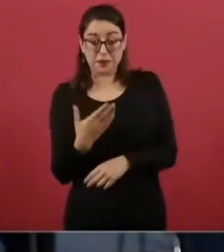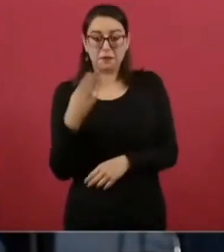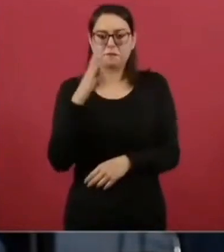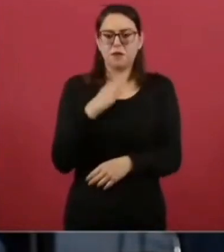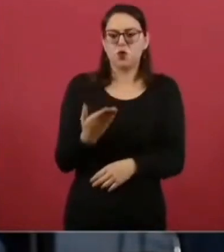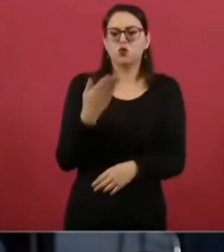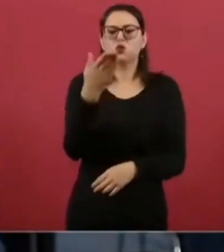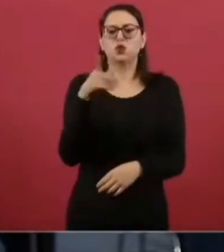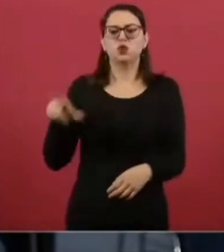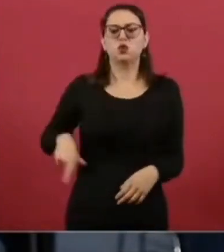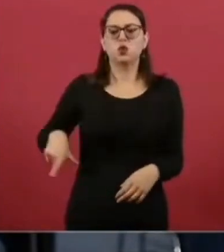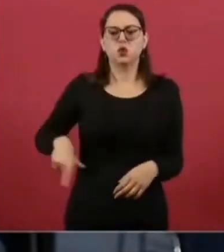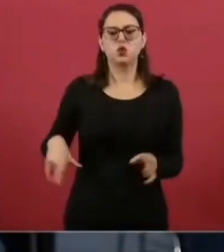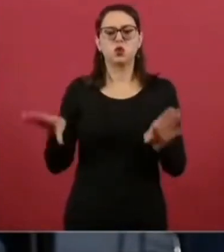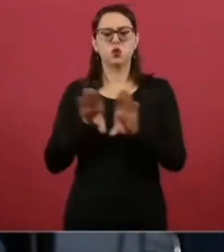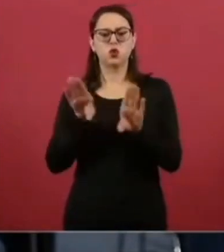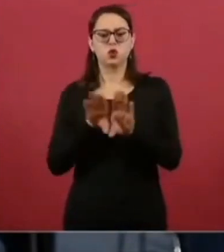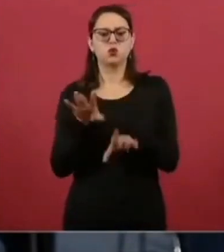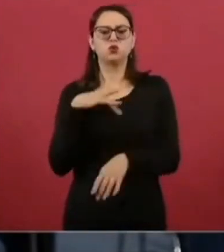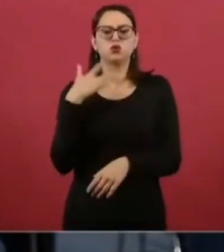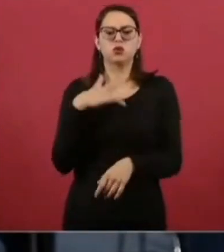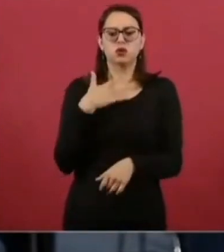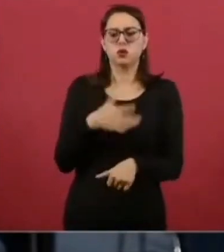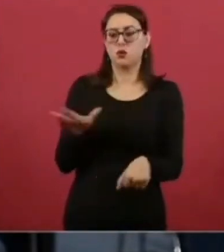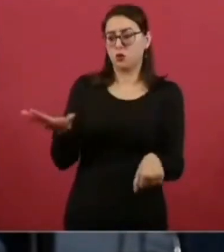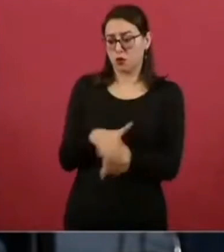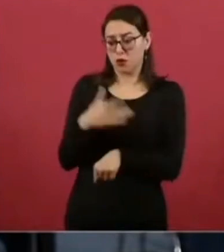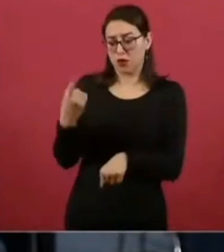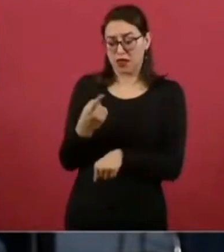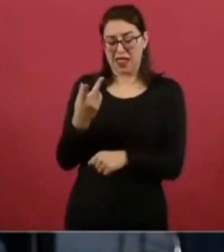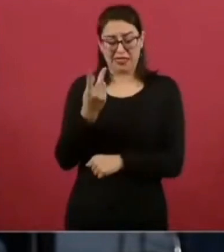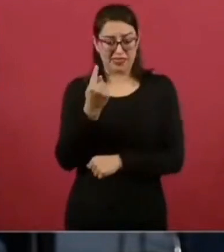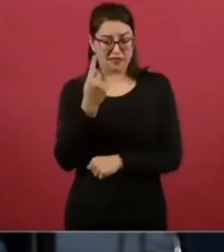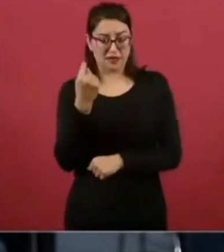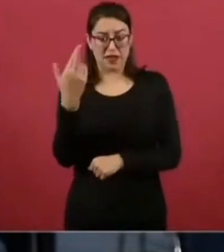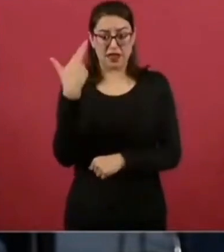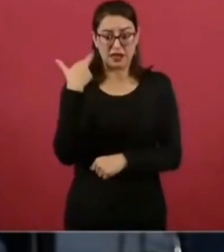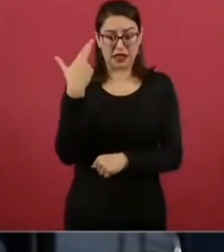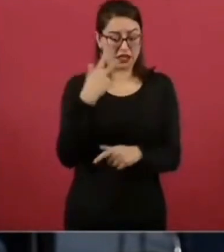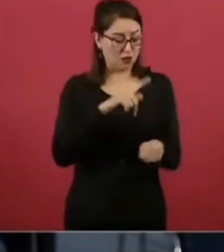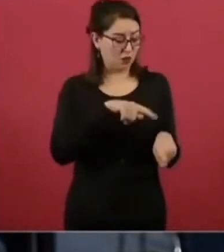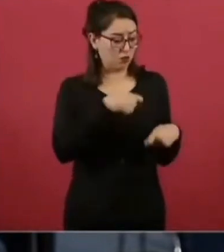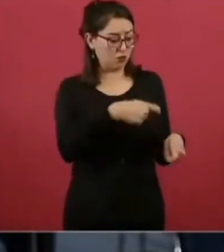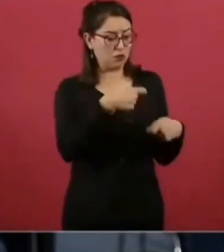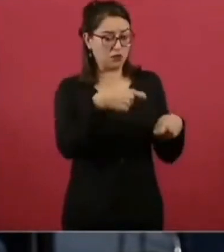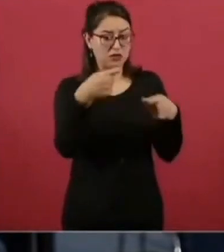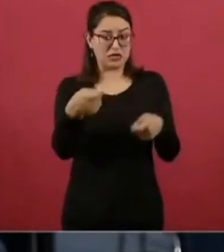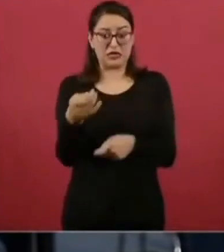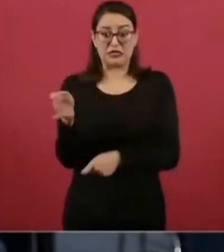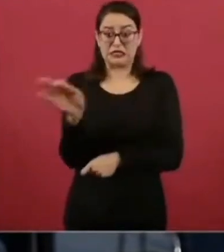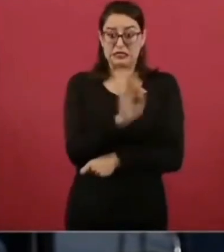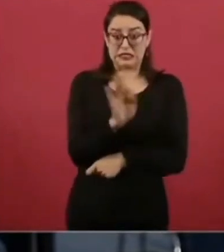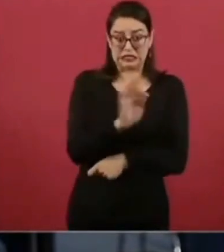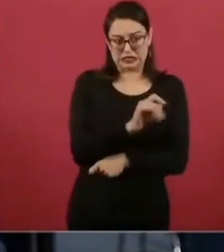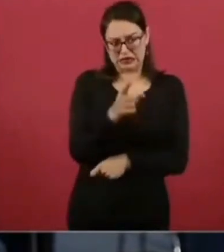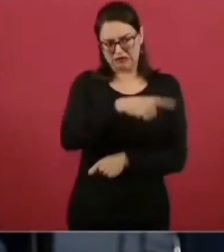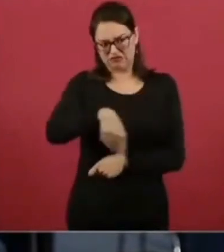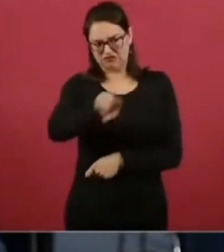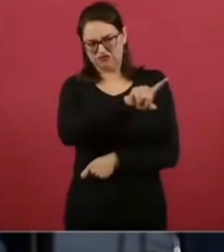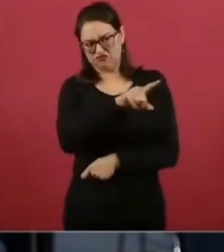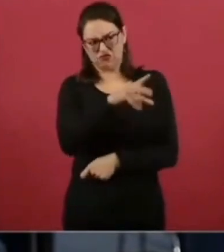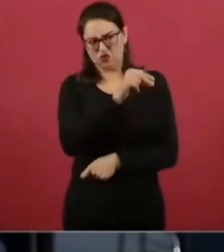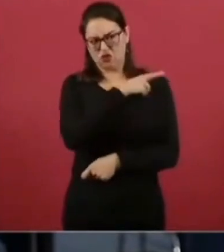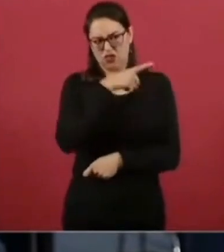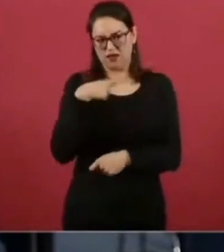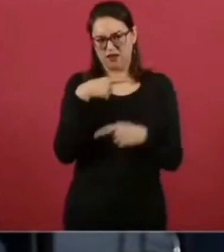todo porque algunas de estas concesiones que están otorgadas, no sé si están actuando en contra de los intereses de México. Es